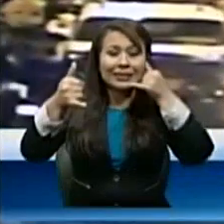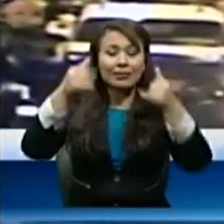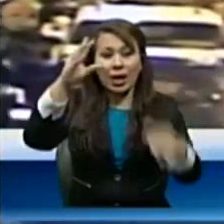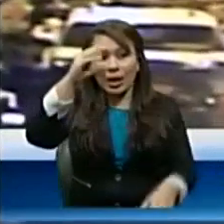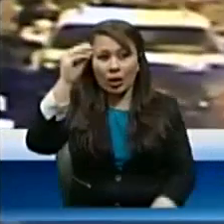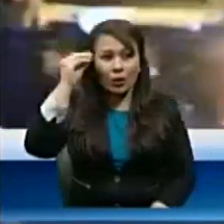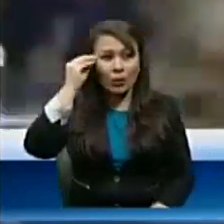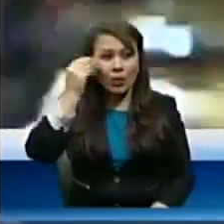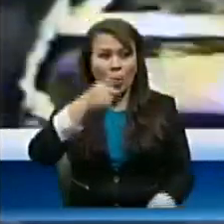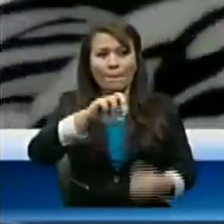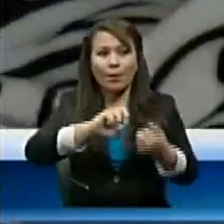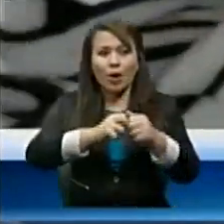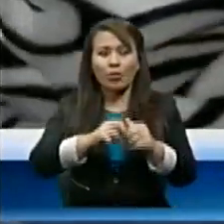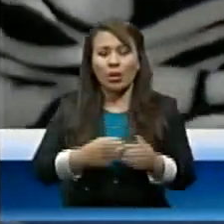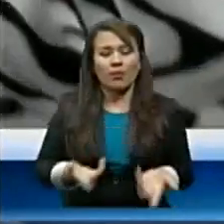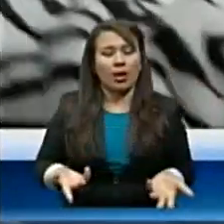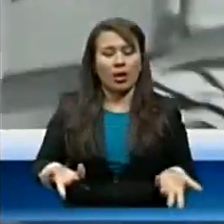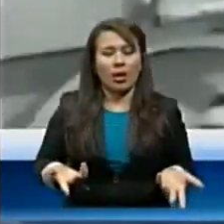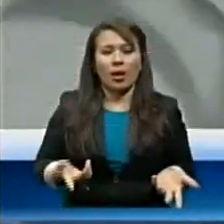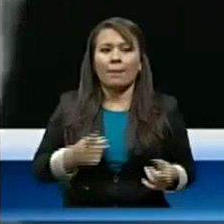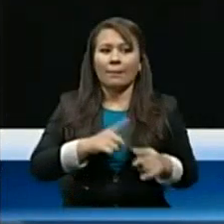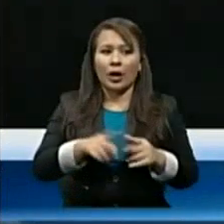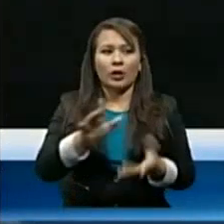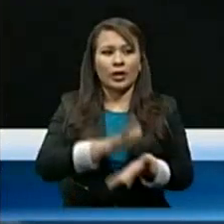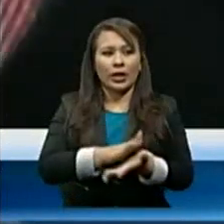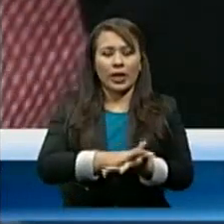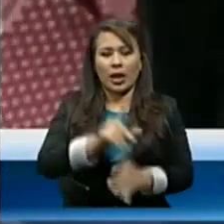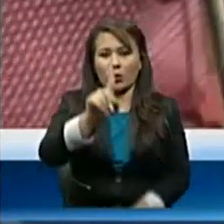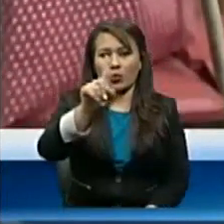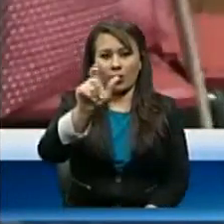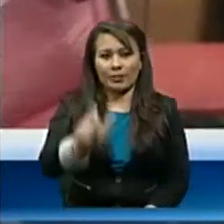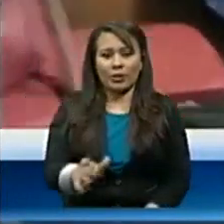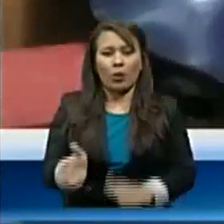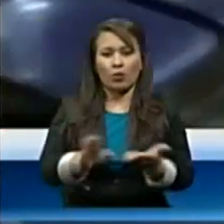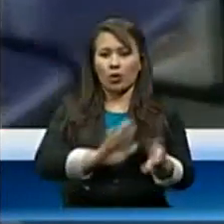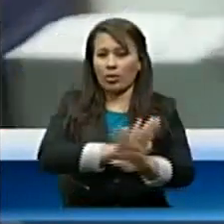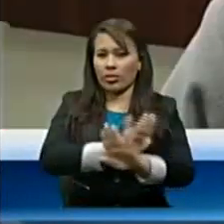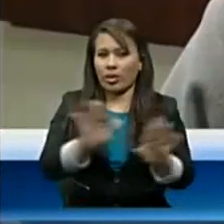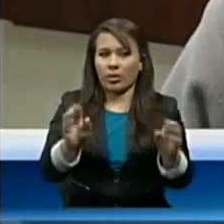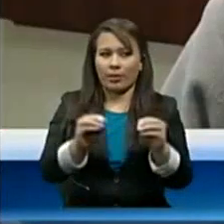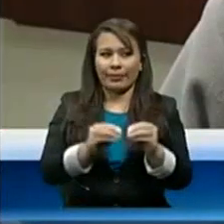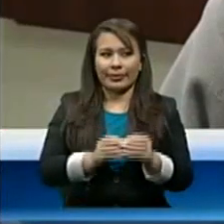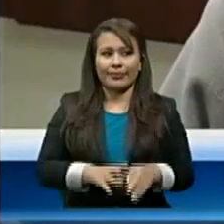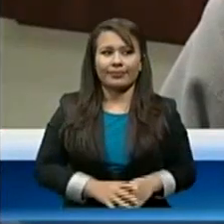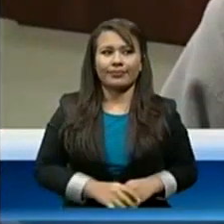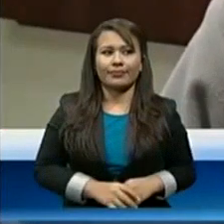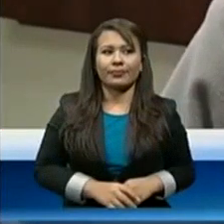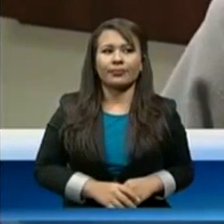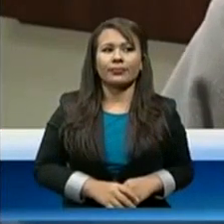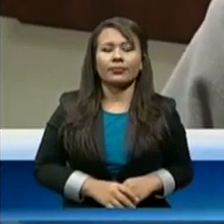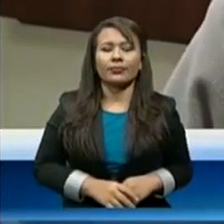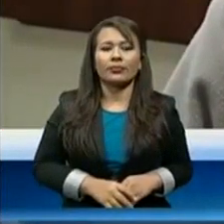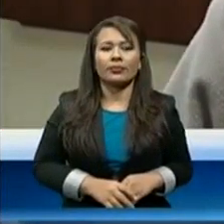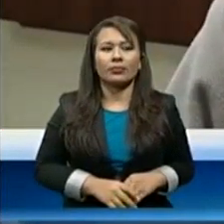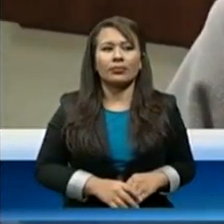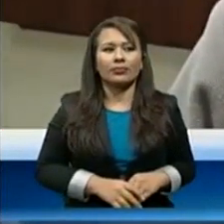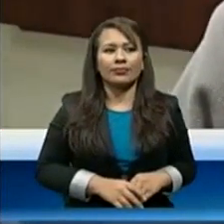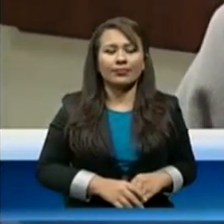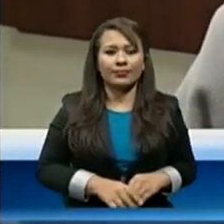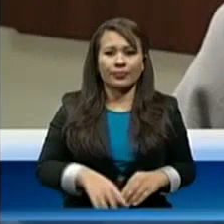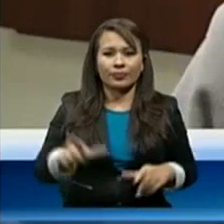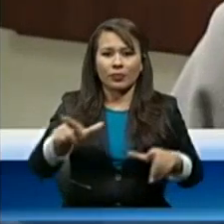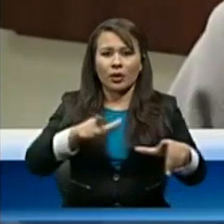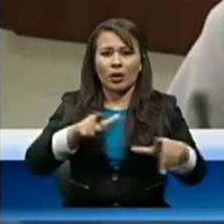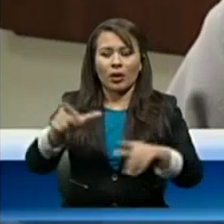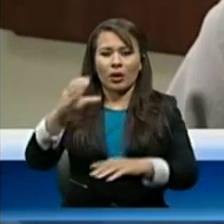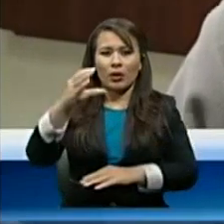problemas que no fueron de magnitud, a más de la persona fallecida. Tenemos esto en Sicalpa Viejo, en el sector de Colta,